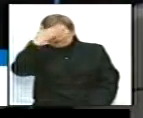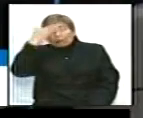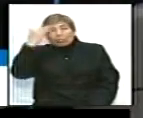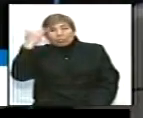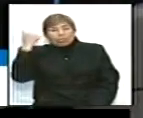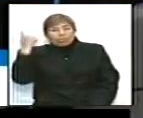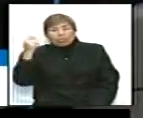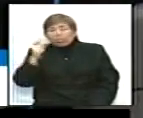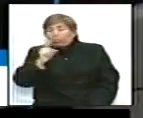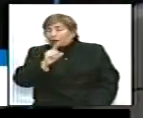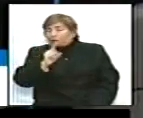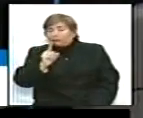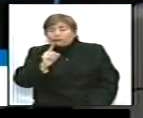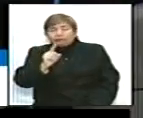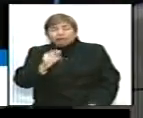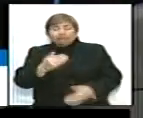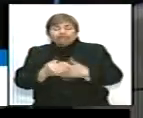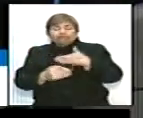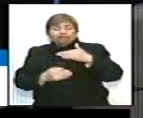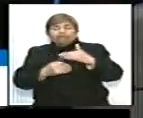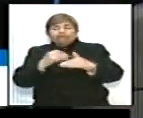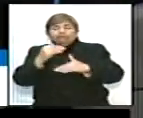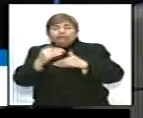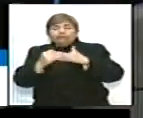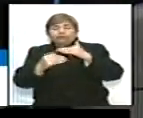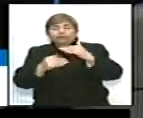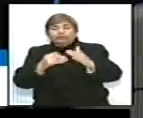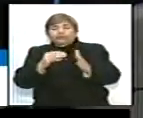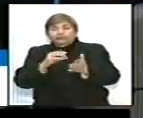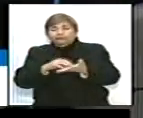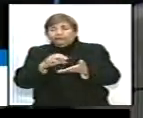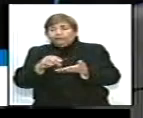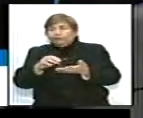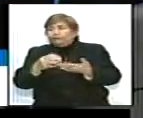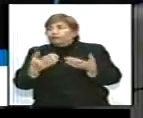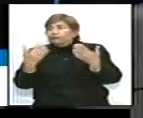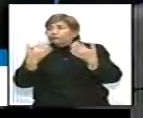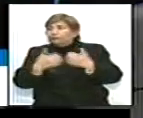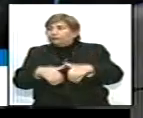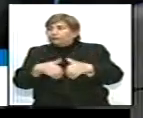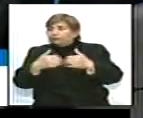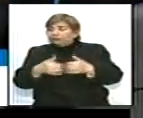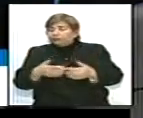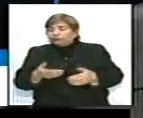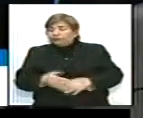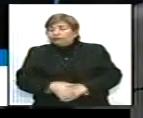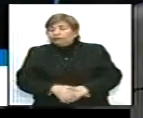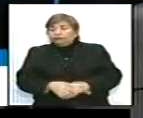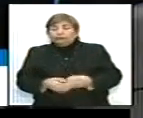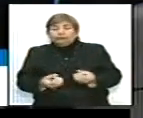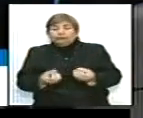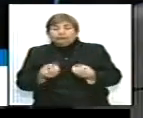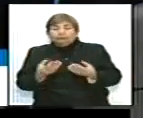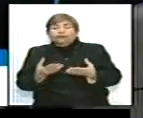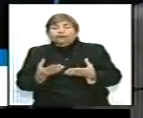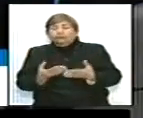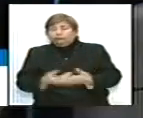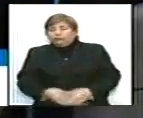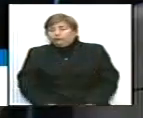olvidamos, señor, cómo es que a mansalva disparan a un pueblo por intereses de empresas transnacionales. ¿Y cuánto devuelven,